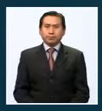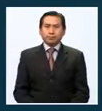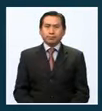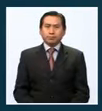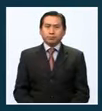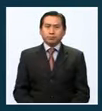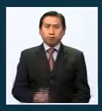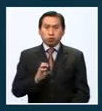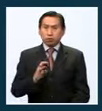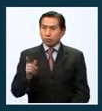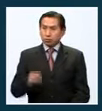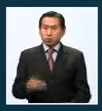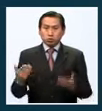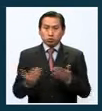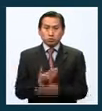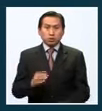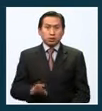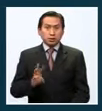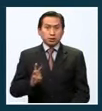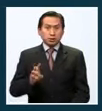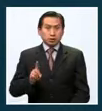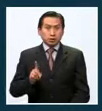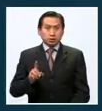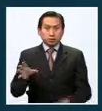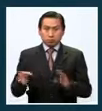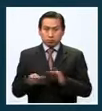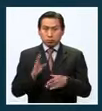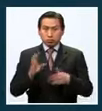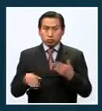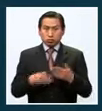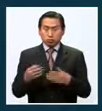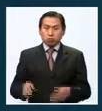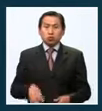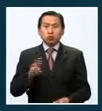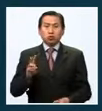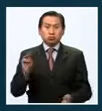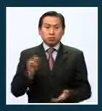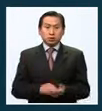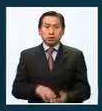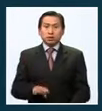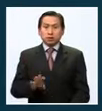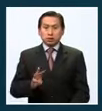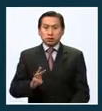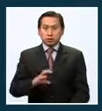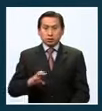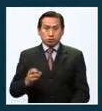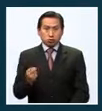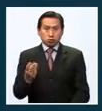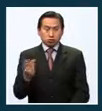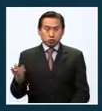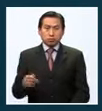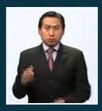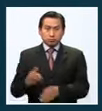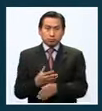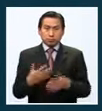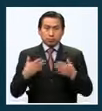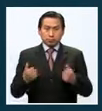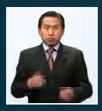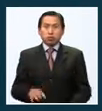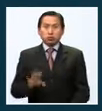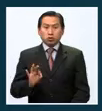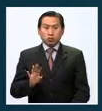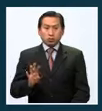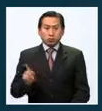63. Cochabamba, nuevos contagios, 61, total 2.612, pacientes